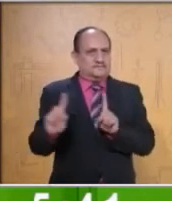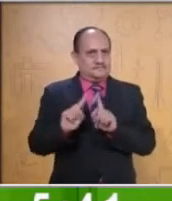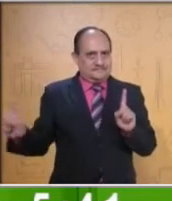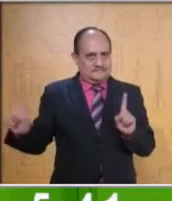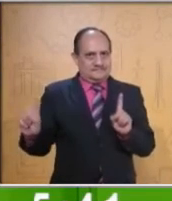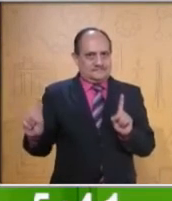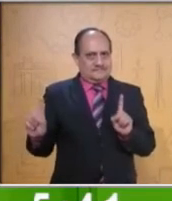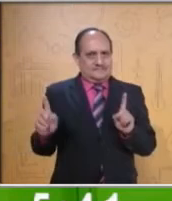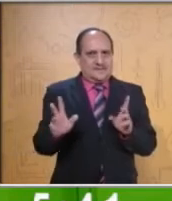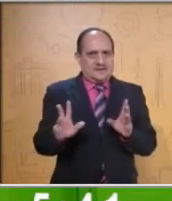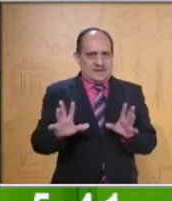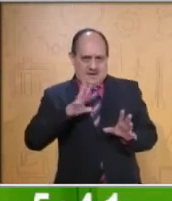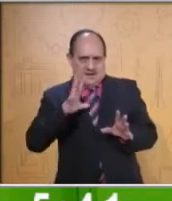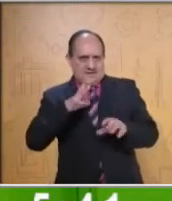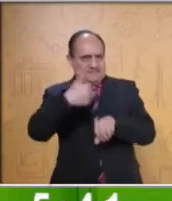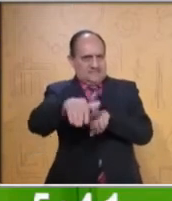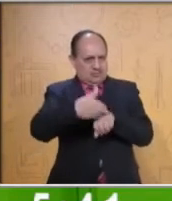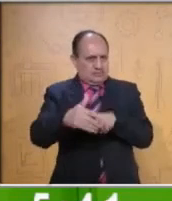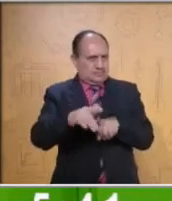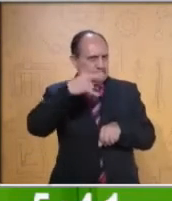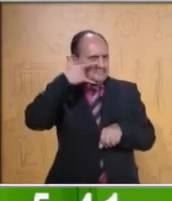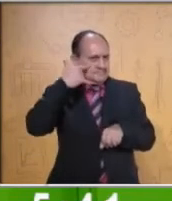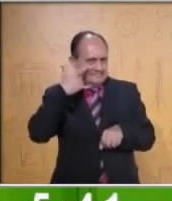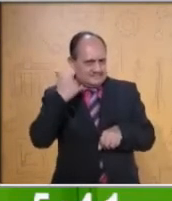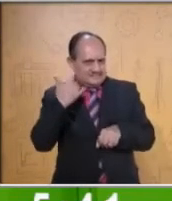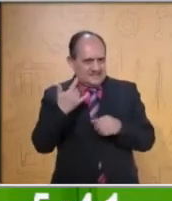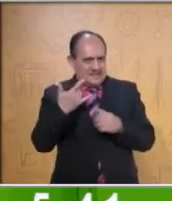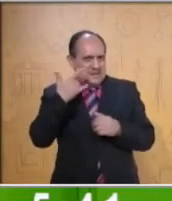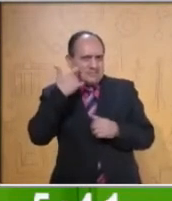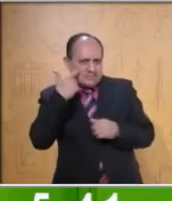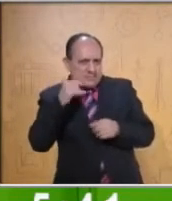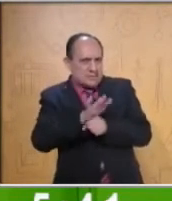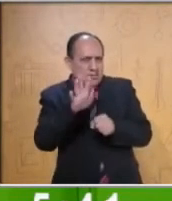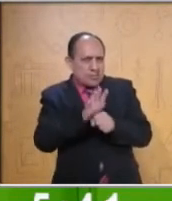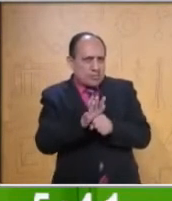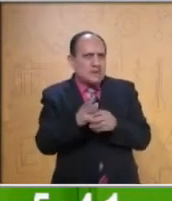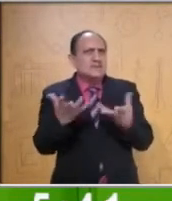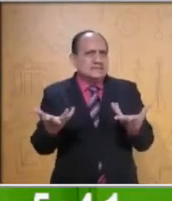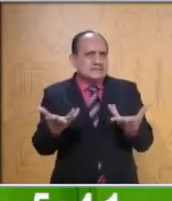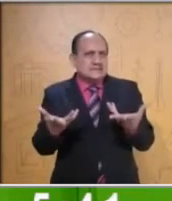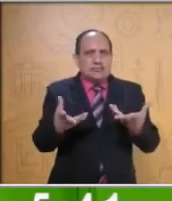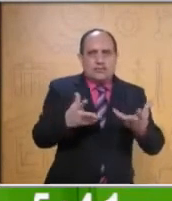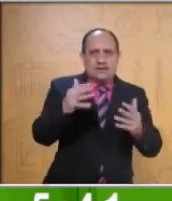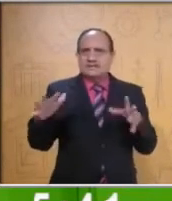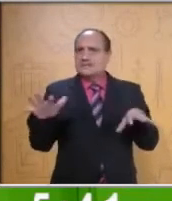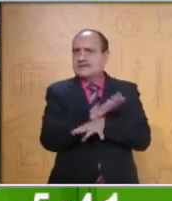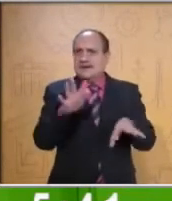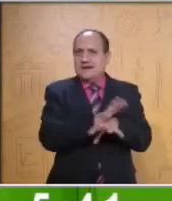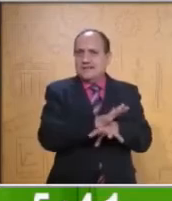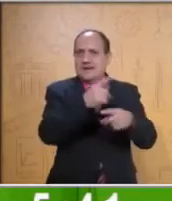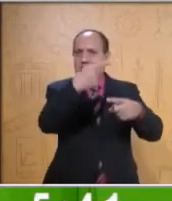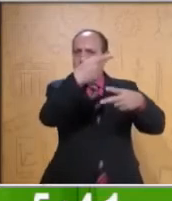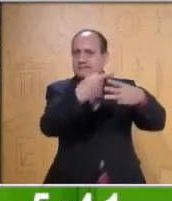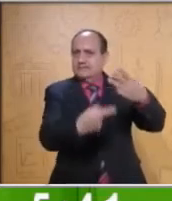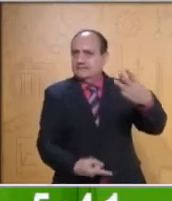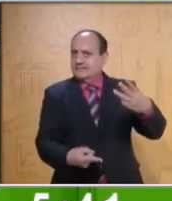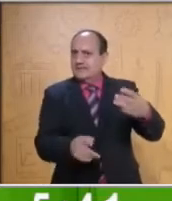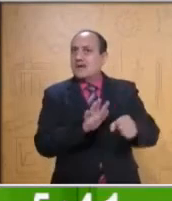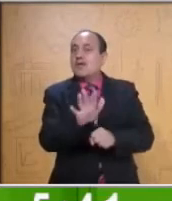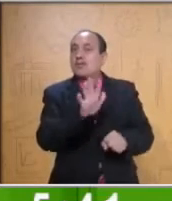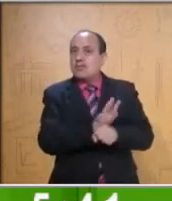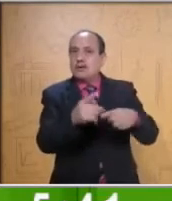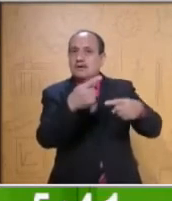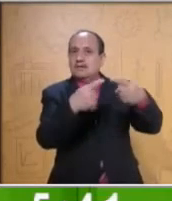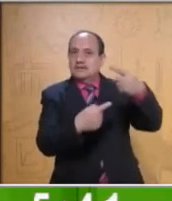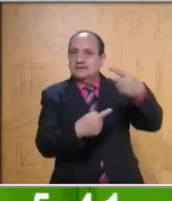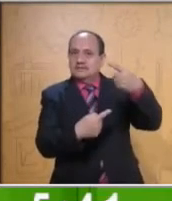Cuando aparece un dato atípico, ¿cuáles medidas de tendencia central se afectan? Vamos a ver cuáles de esas 3 medidas